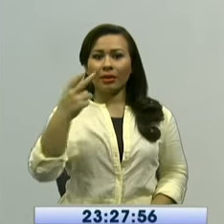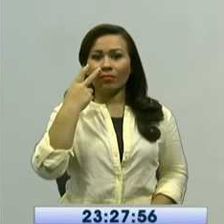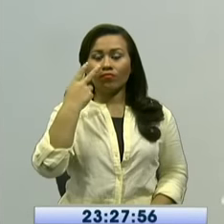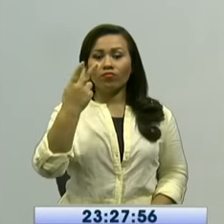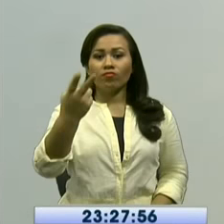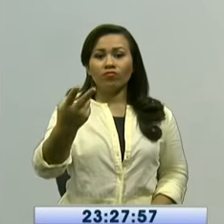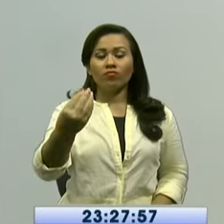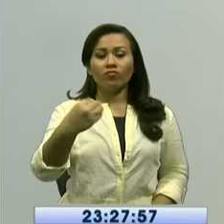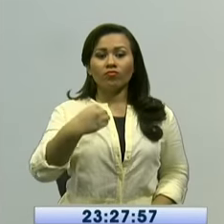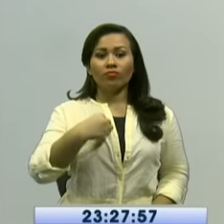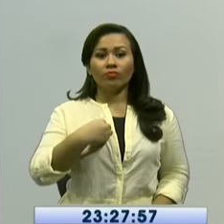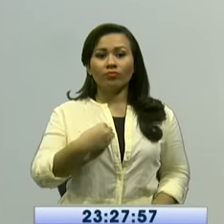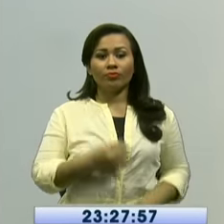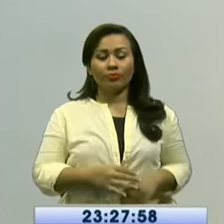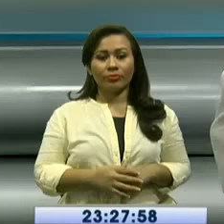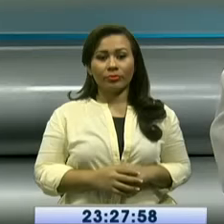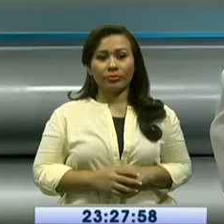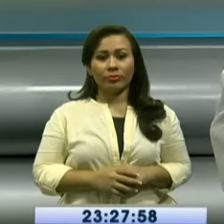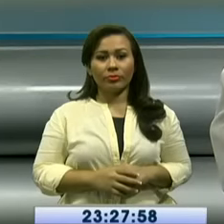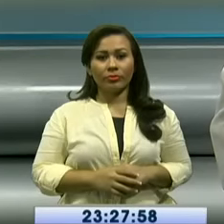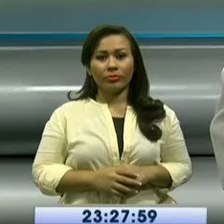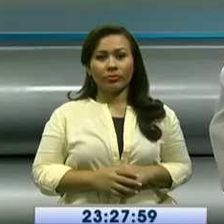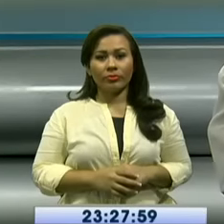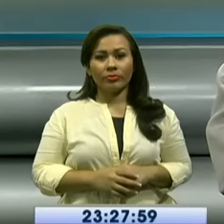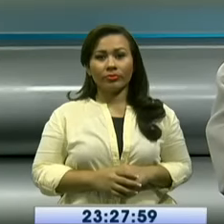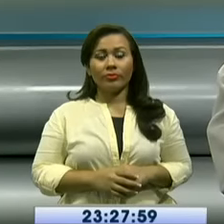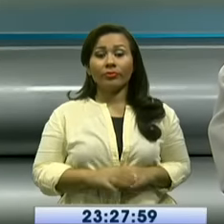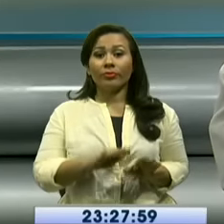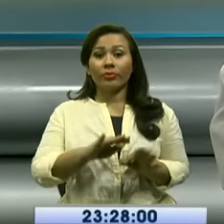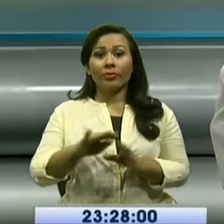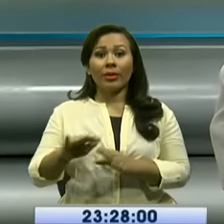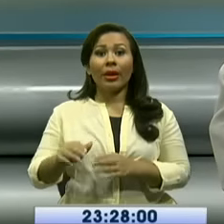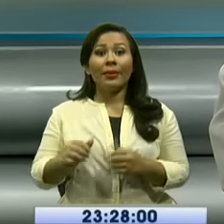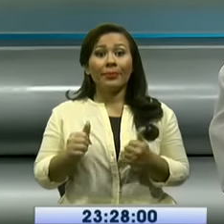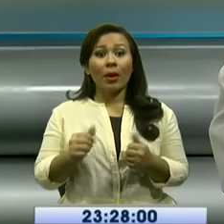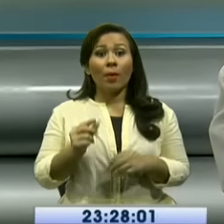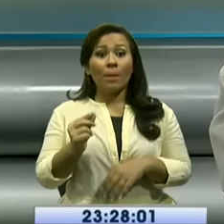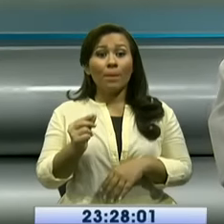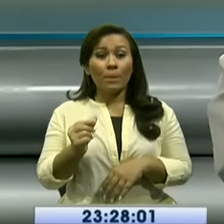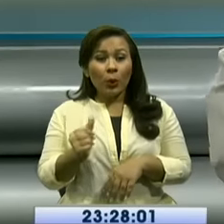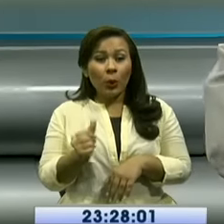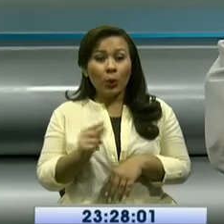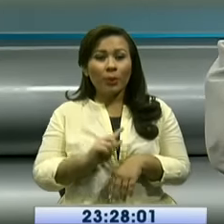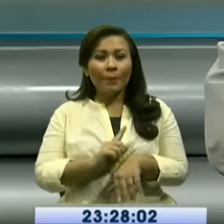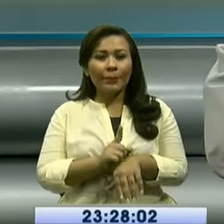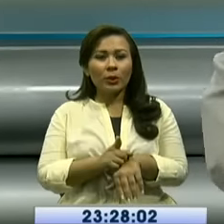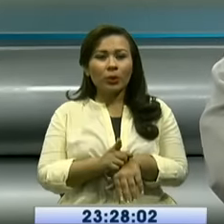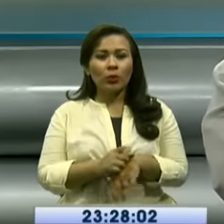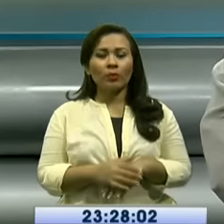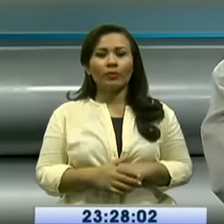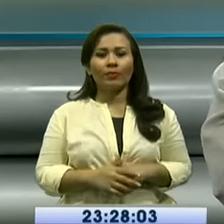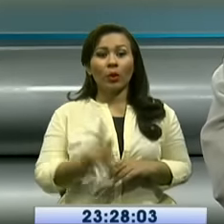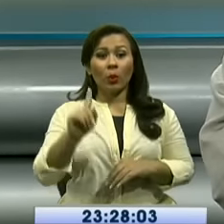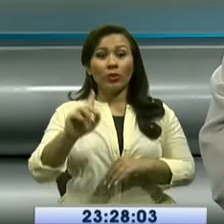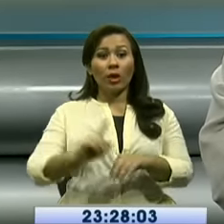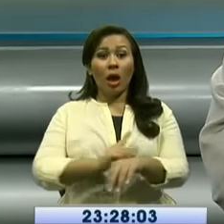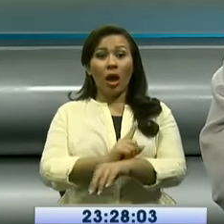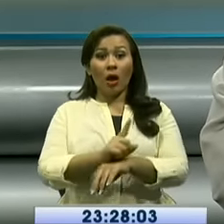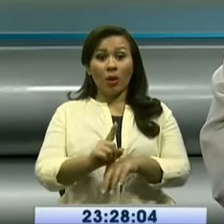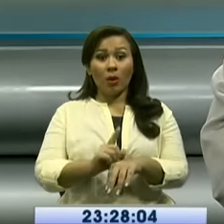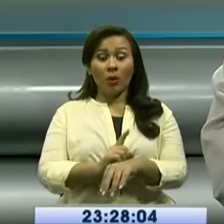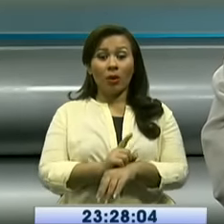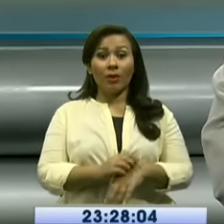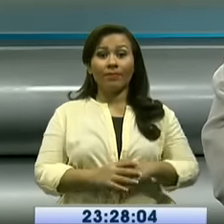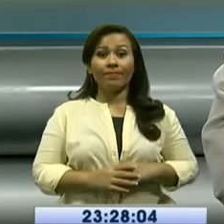informó Jorge Escobar. Y bien, hace pocos minutos, yo diría ni una hora,